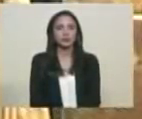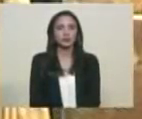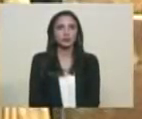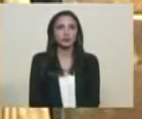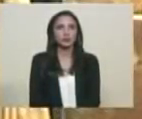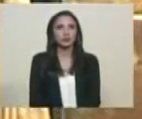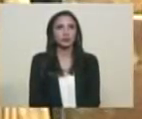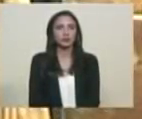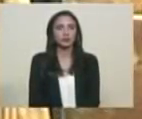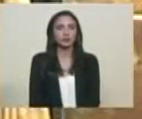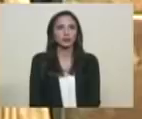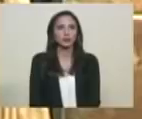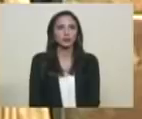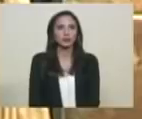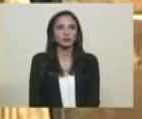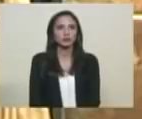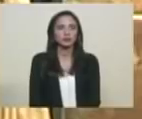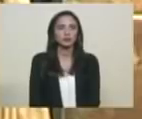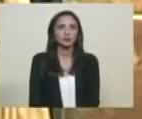la seguridad